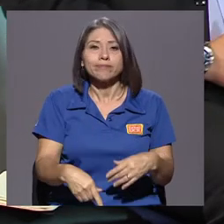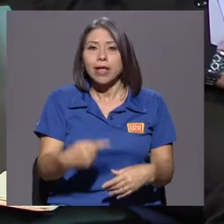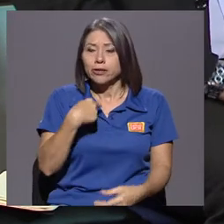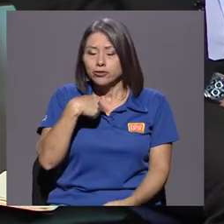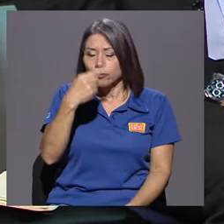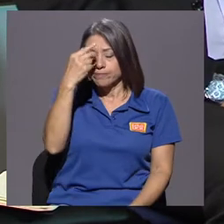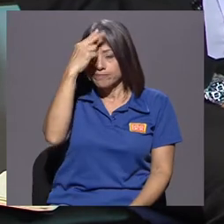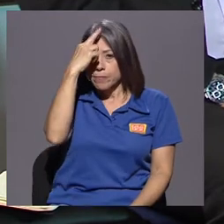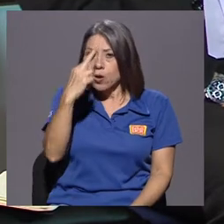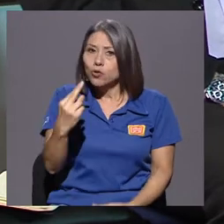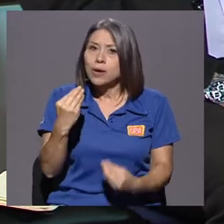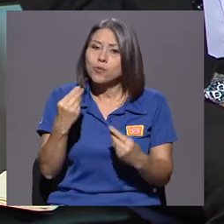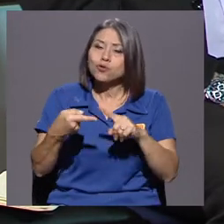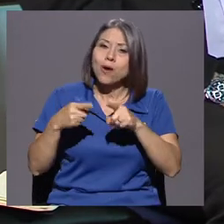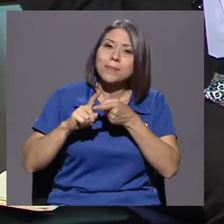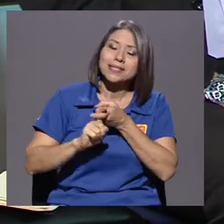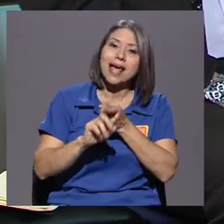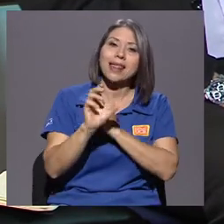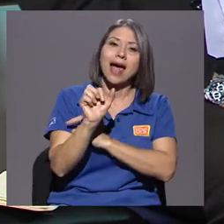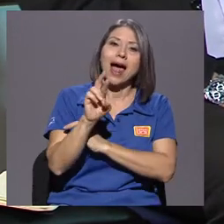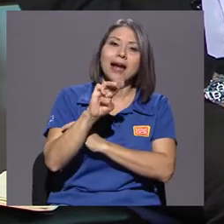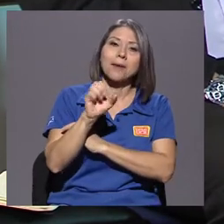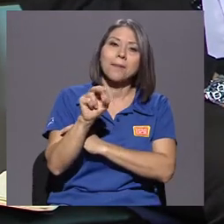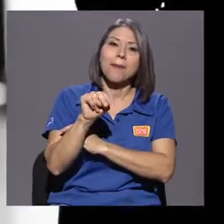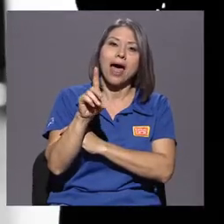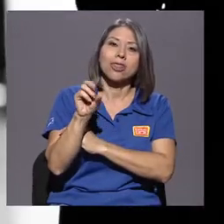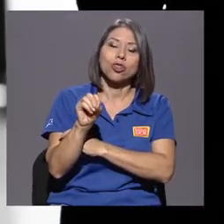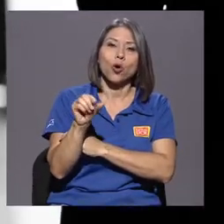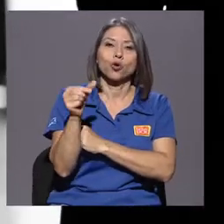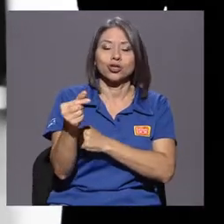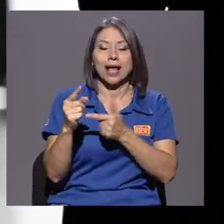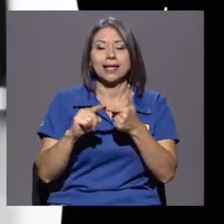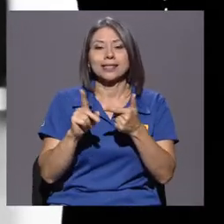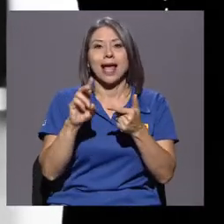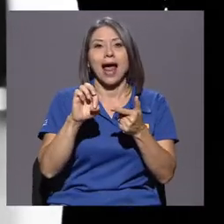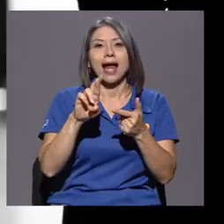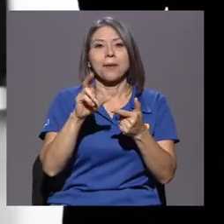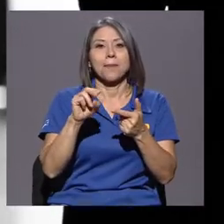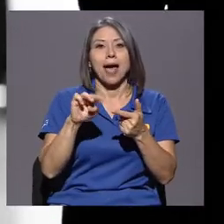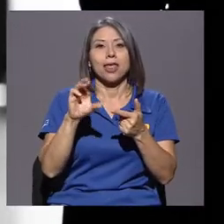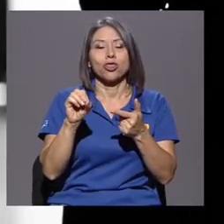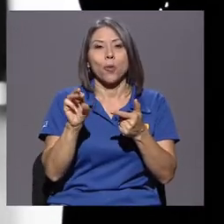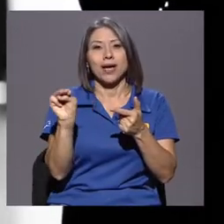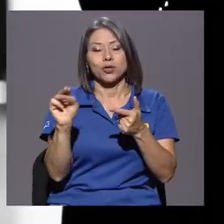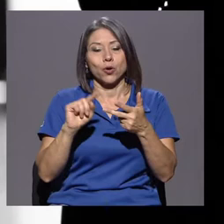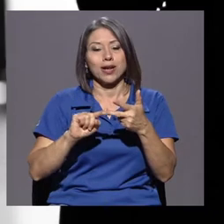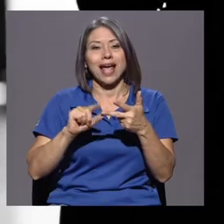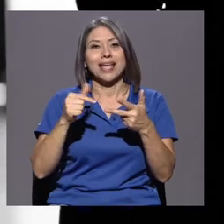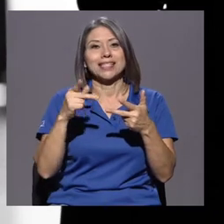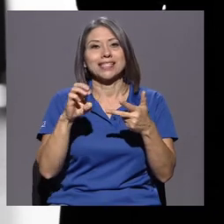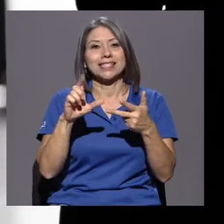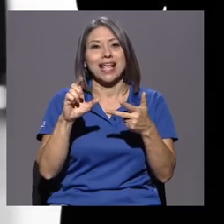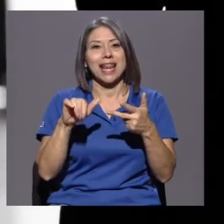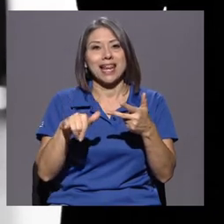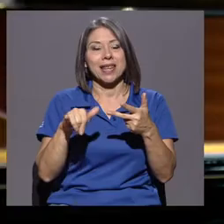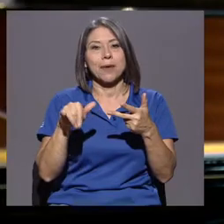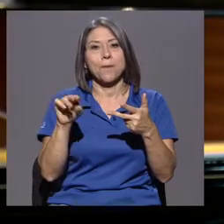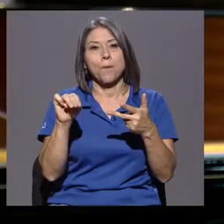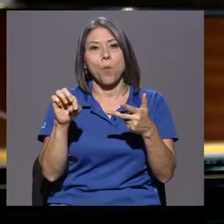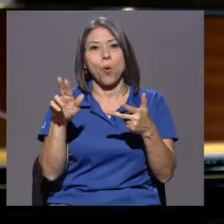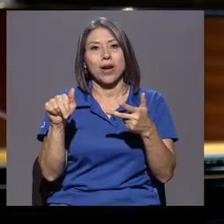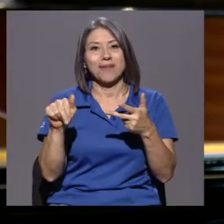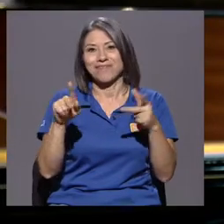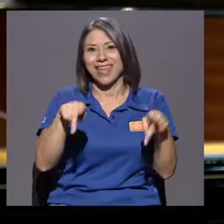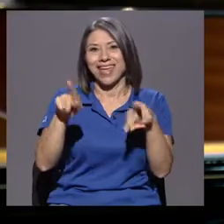gonzález de armando mayorga de giselle y mora de la gente que trabaja ya que son son amigos míos y les tengo